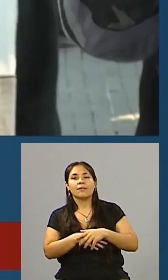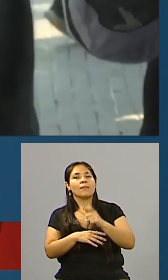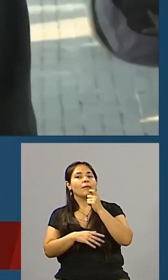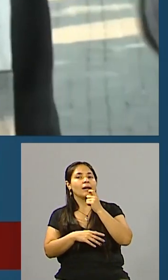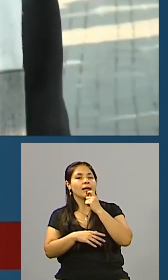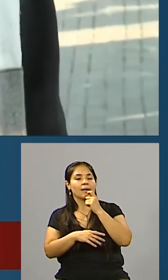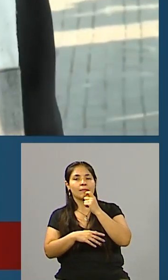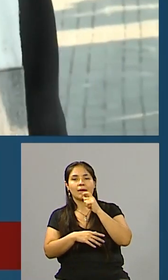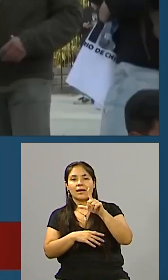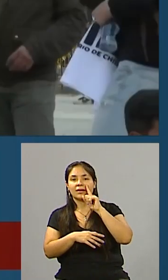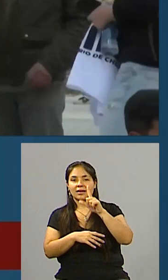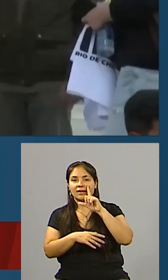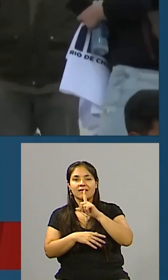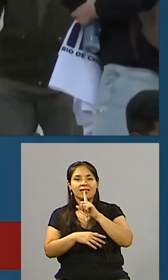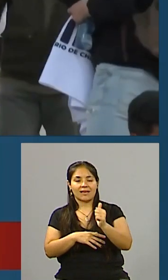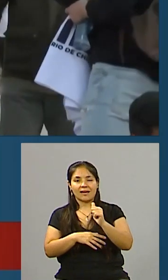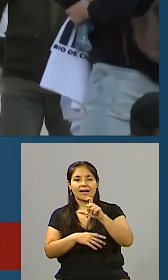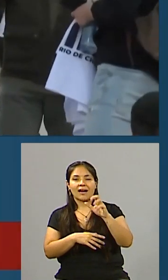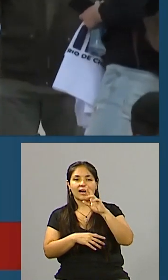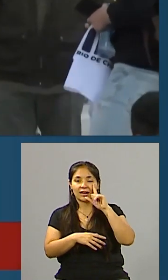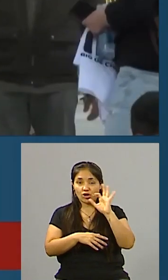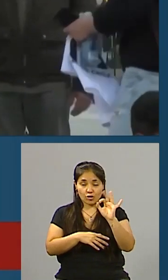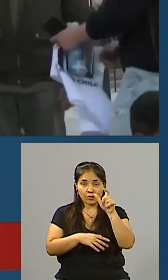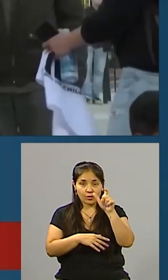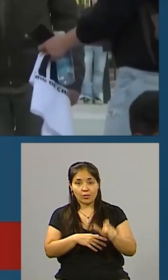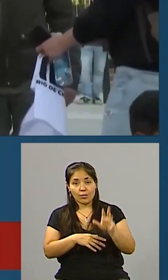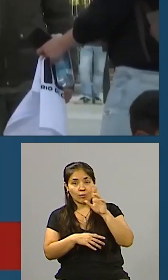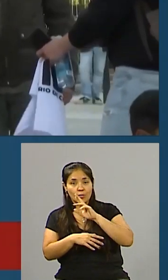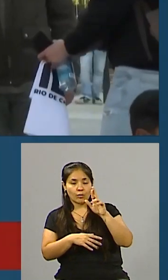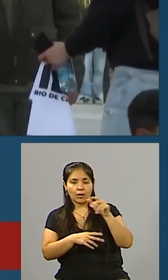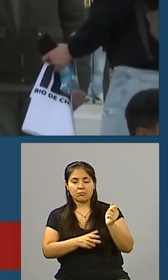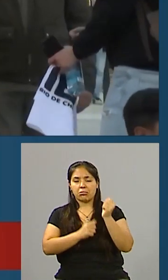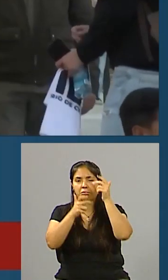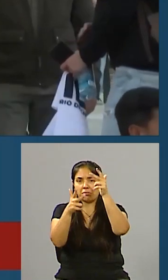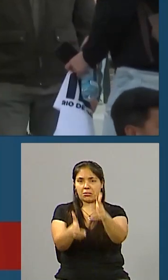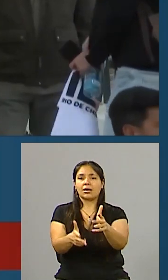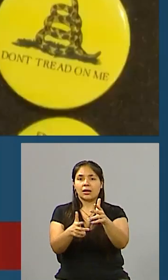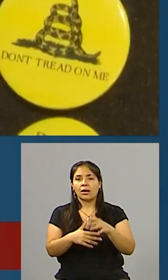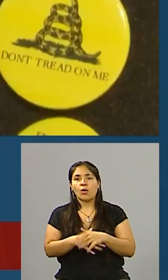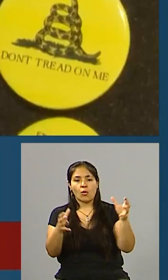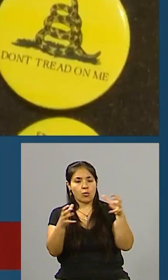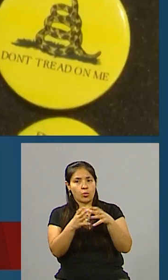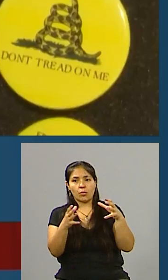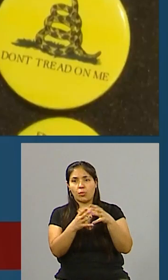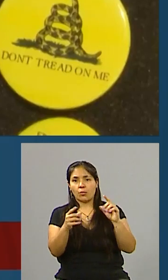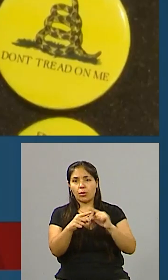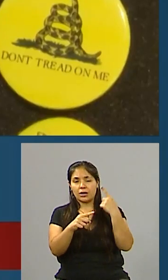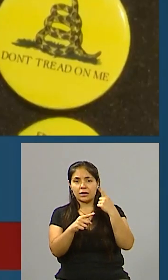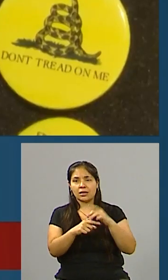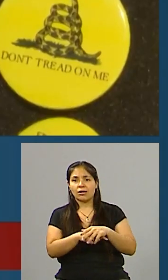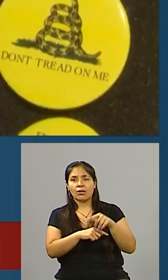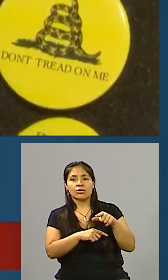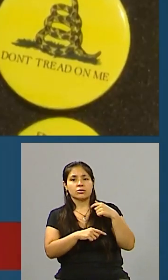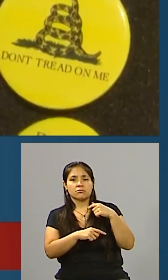Carrió manifestándose plenamente en relación a su partido, con que directamente